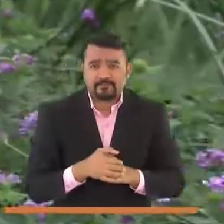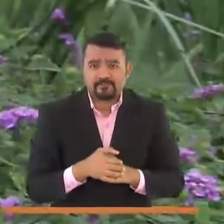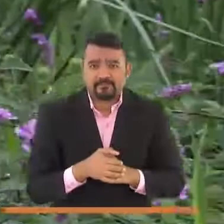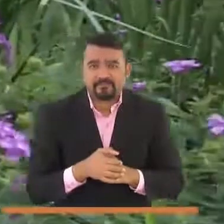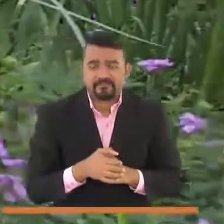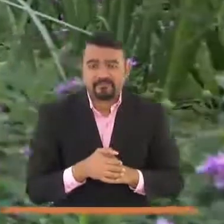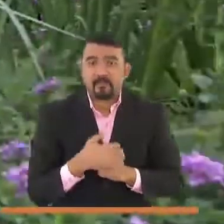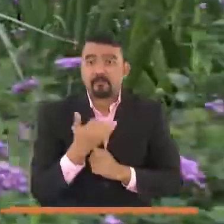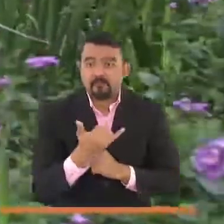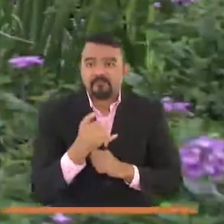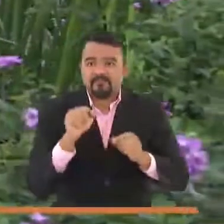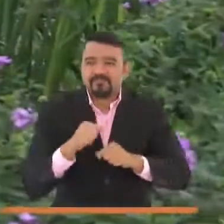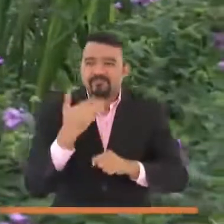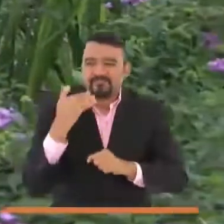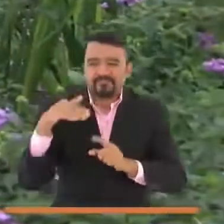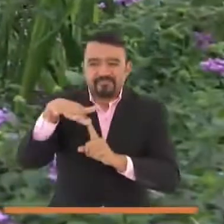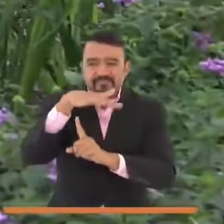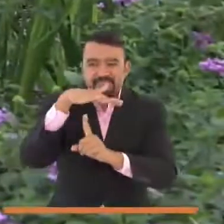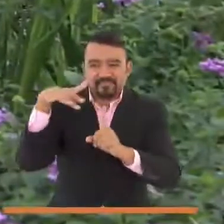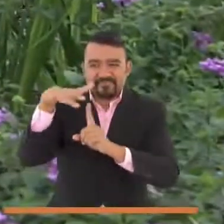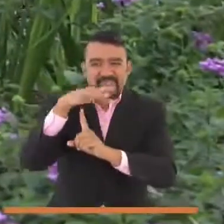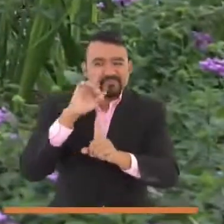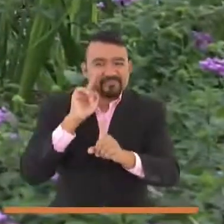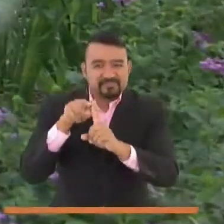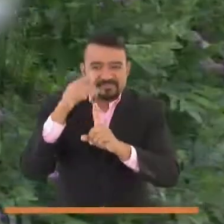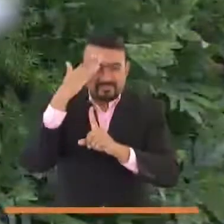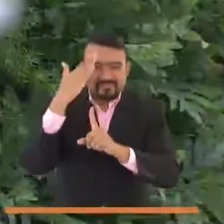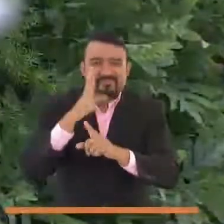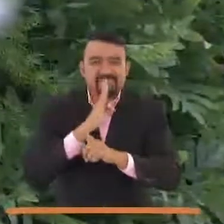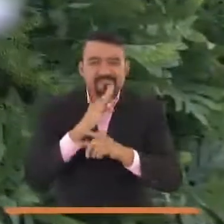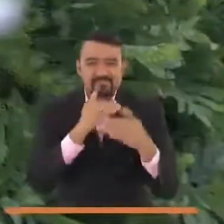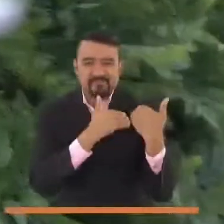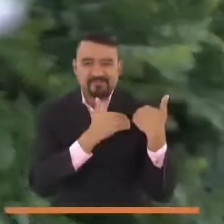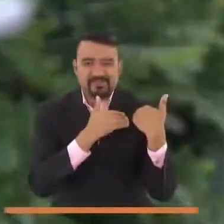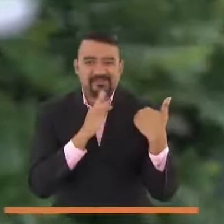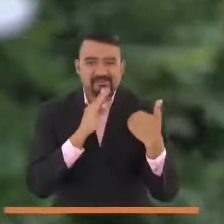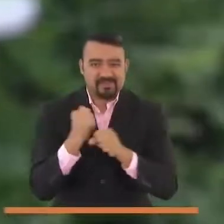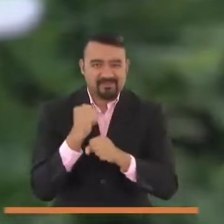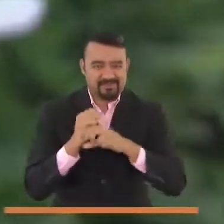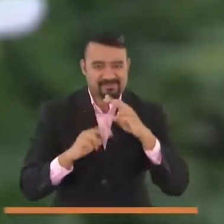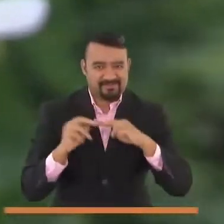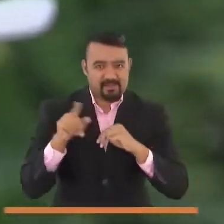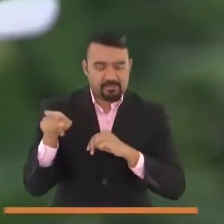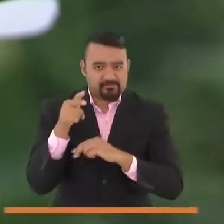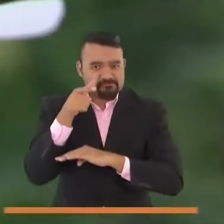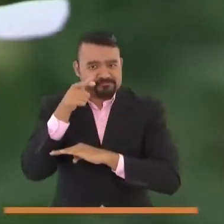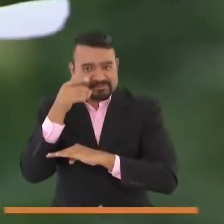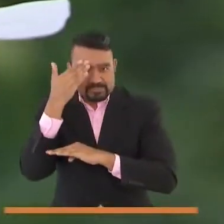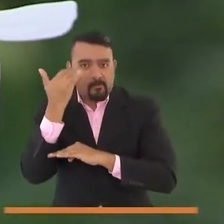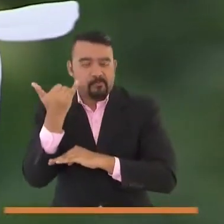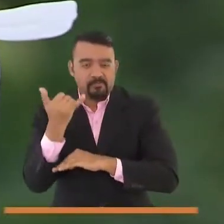también supervisadas desde Medio Ambiente y desde la Secretaría de Obras Públicas. También en esta obra se